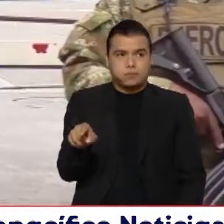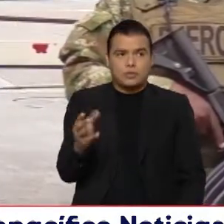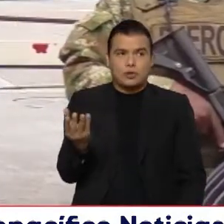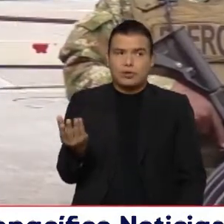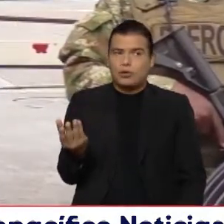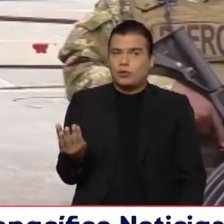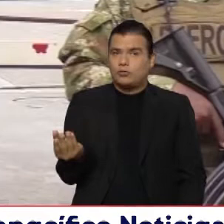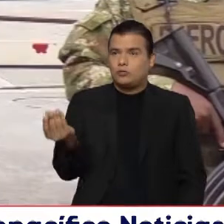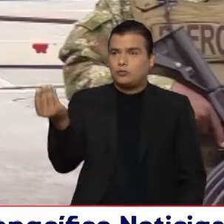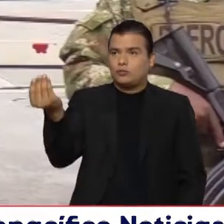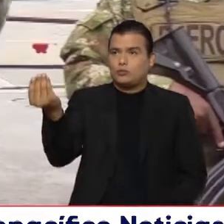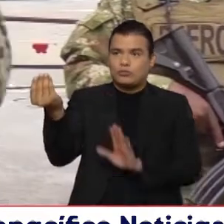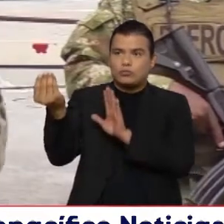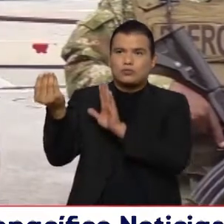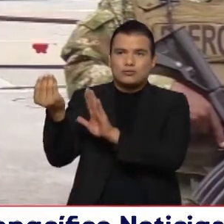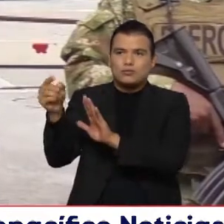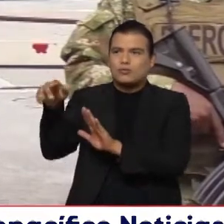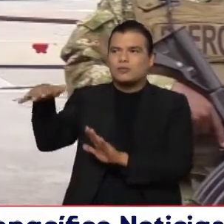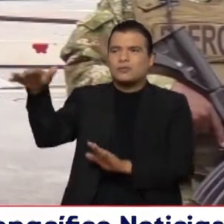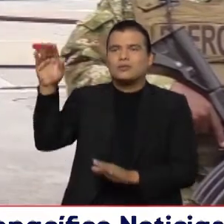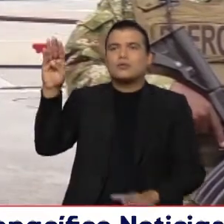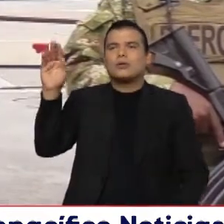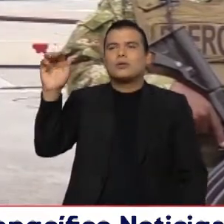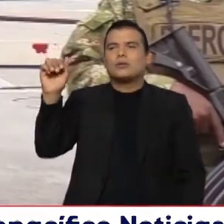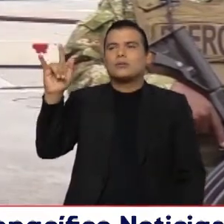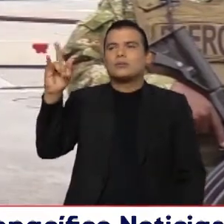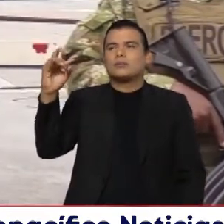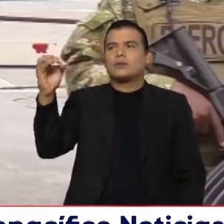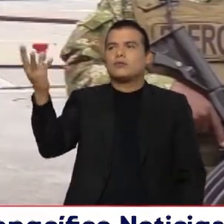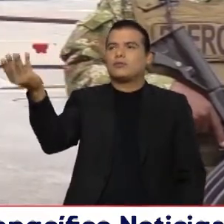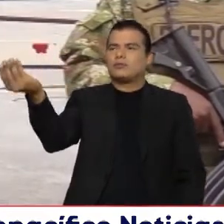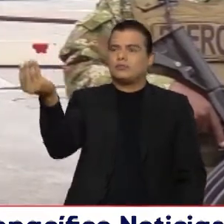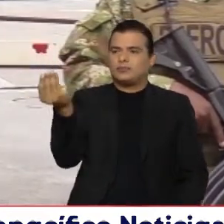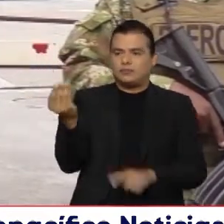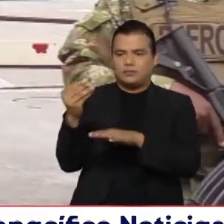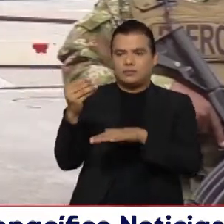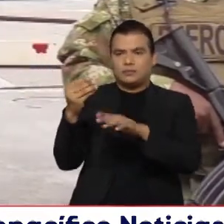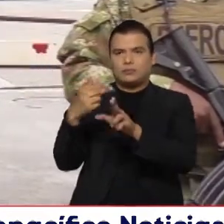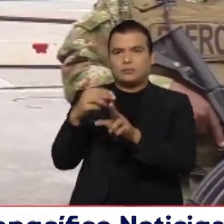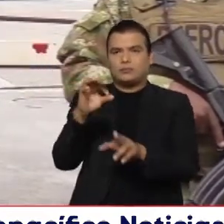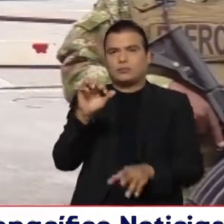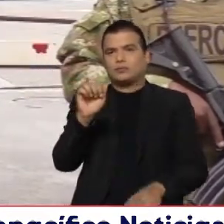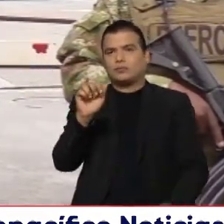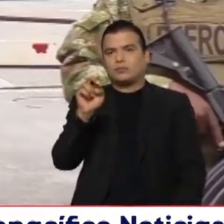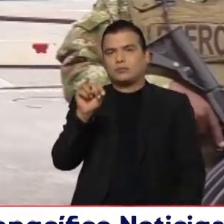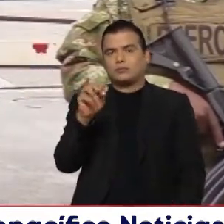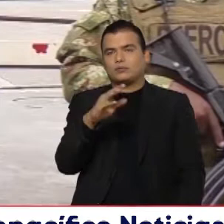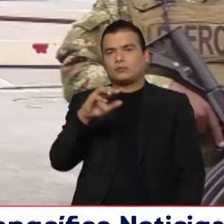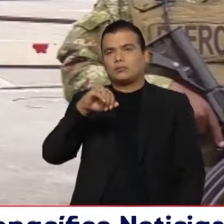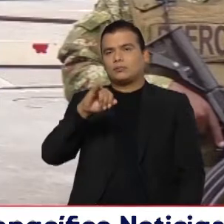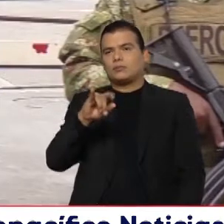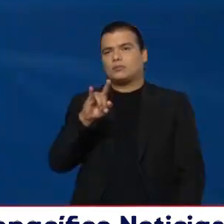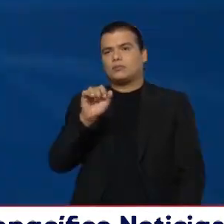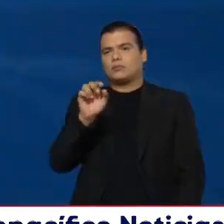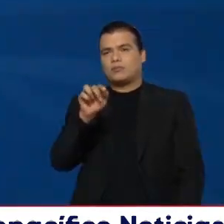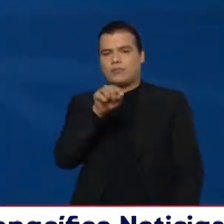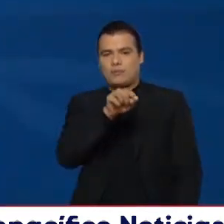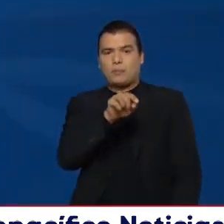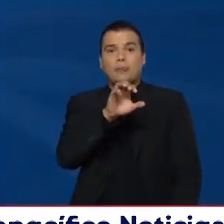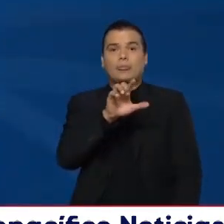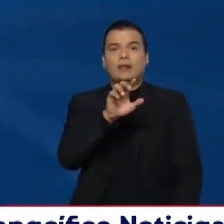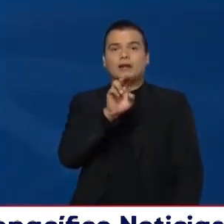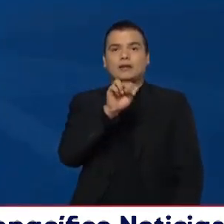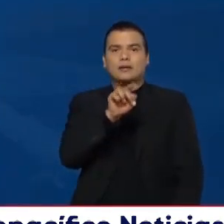que estaba en el Baudó, se baja hacia el San Juan y entra en confrontación con el Ejército de Liberación Nacional, ya con otro frente terrorista, porque